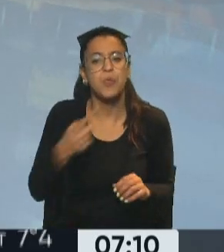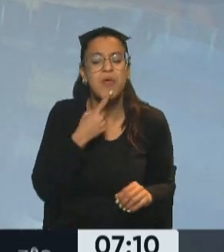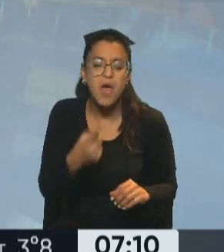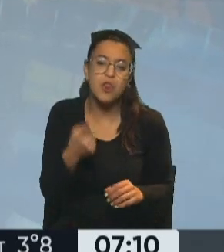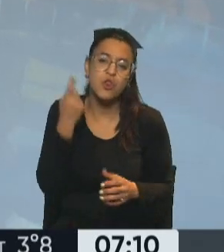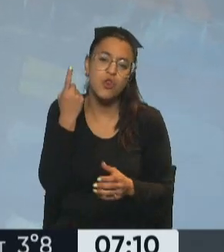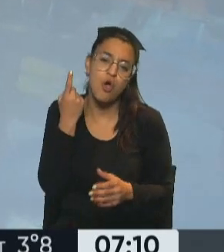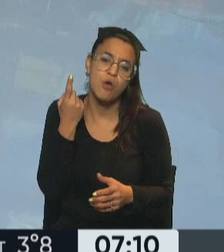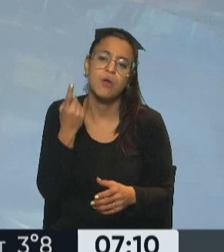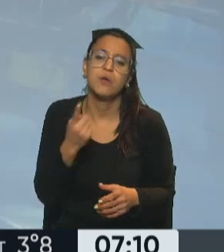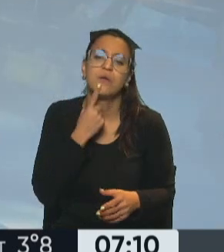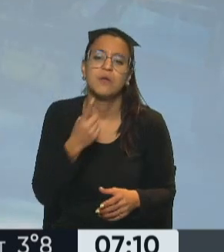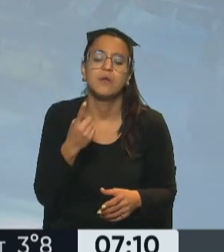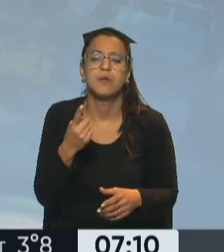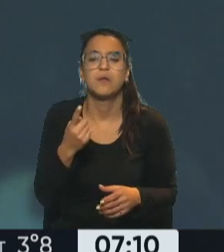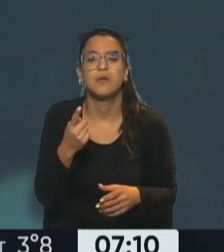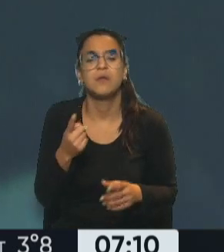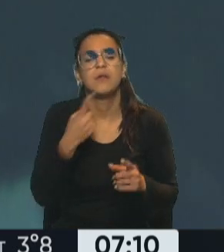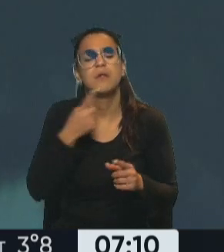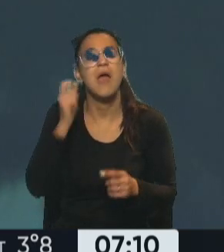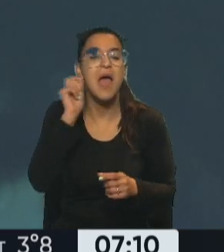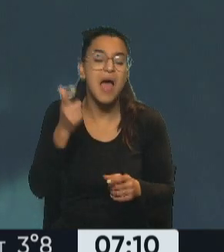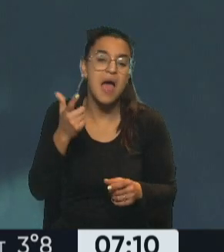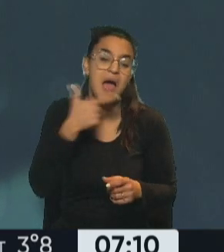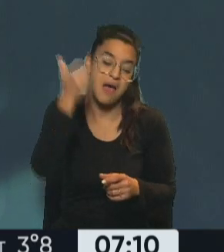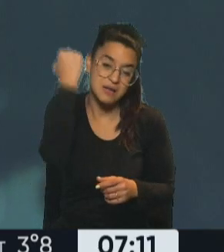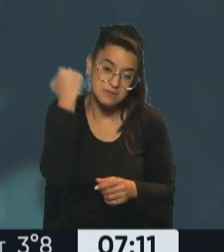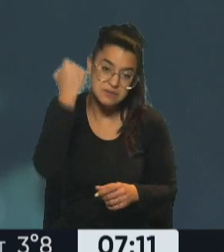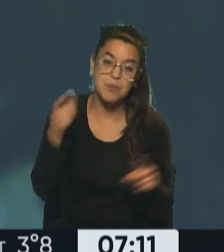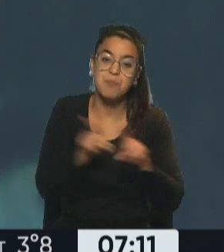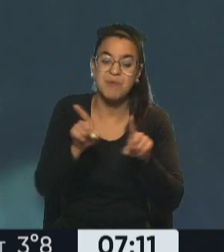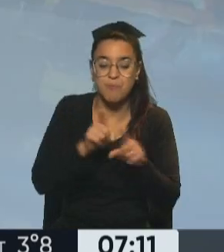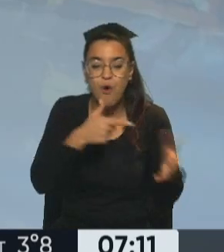reiterado que el tema del gasoil se está solucionando. Lo mismo con los fertilizantes, porque estaban reclamando.